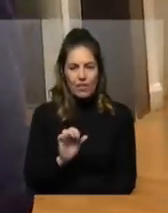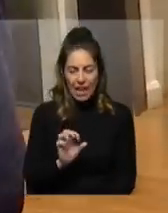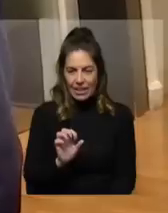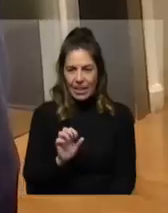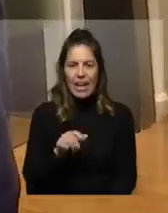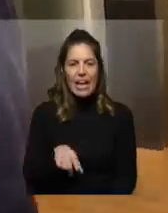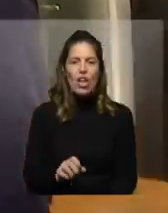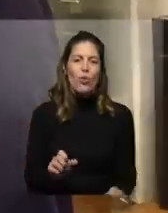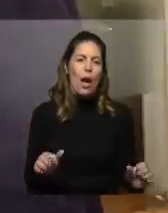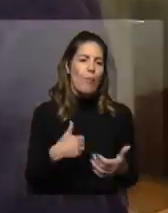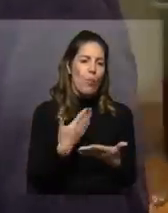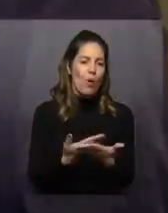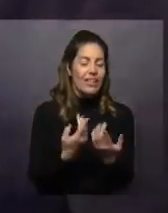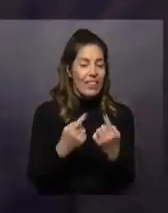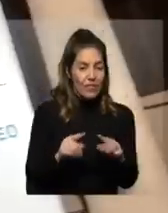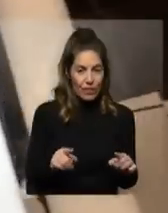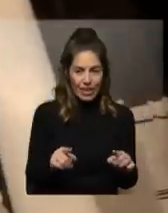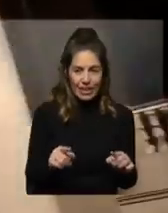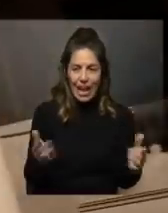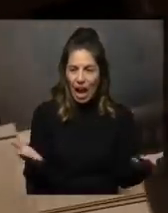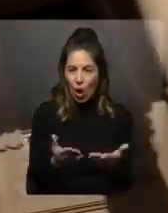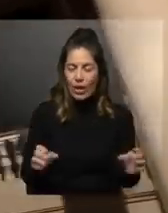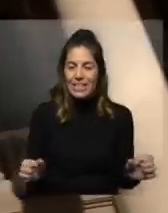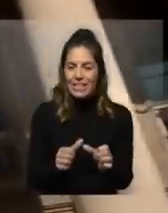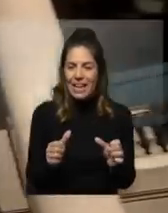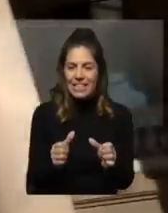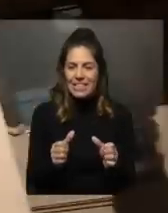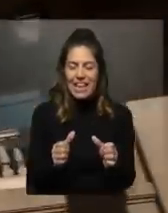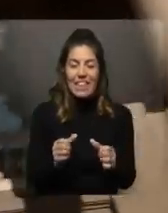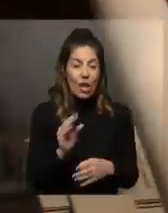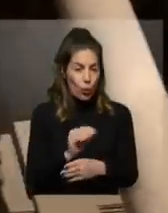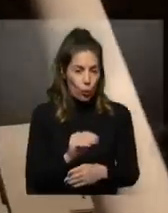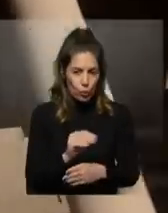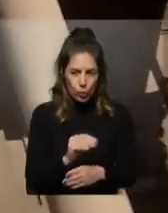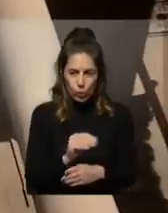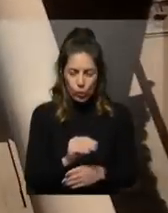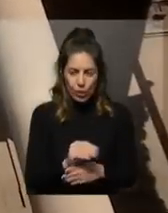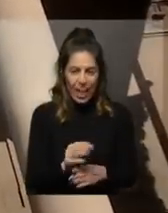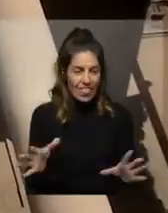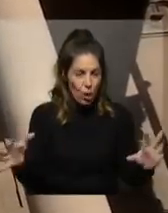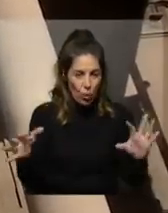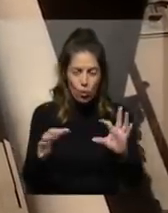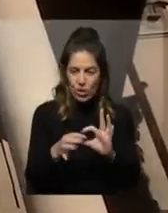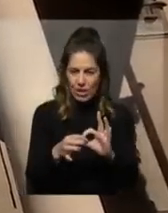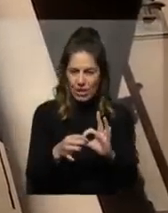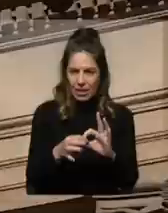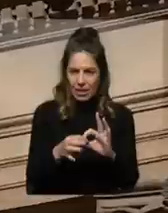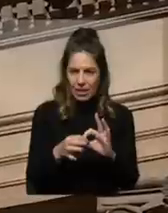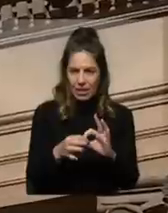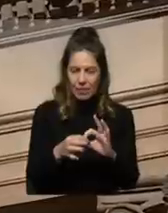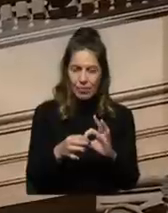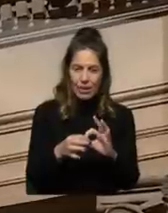lo que se puede esperar en este caso es una apuesta que se hace desde el departamento de cultura de unir lenguaje